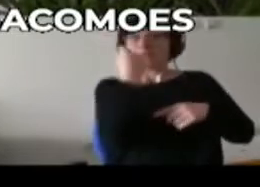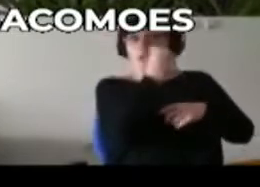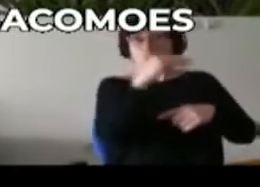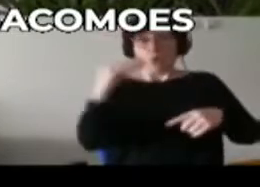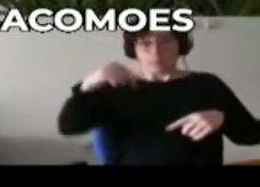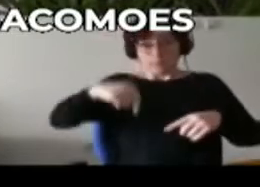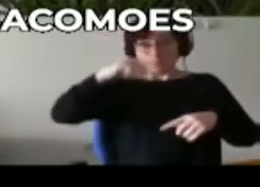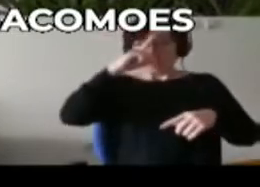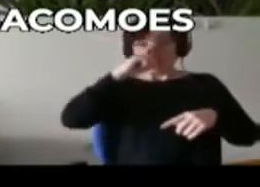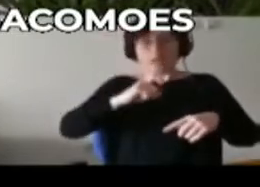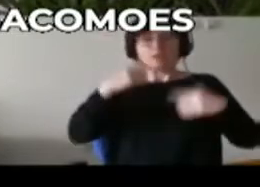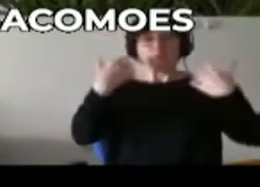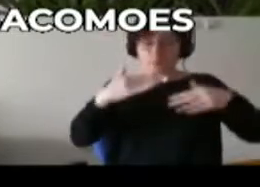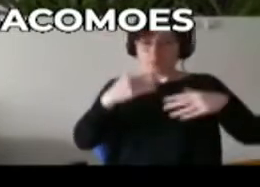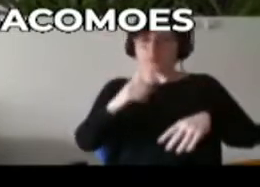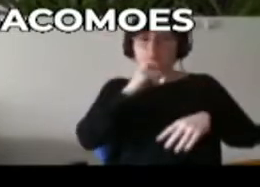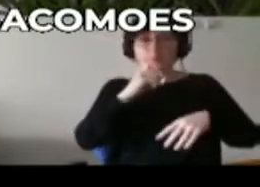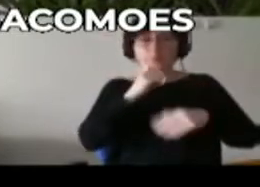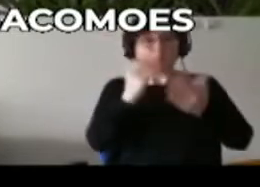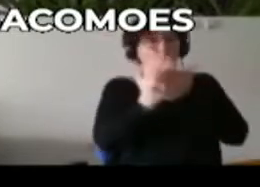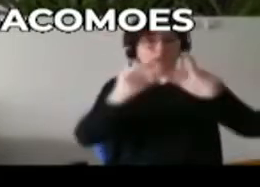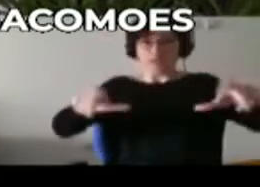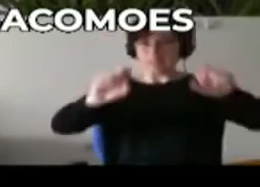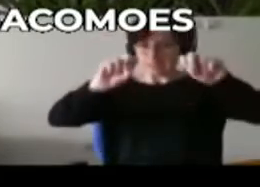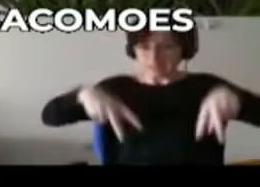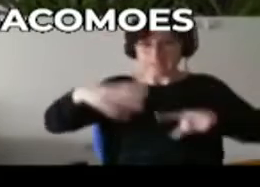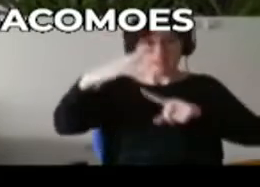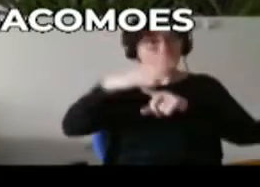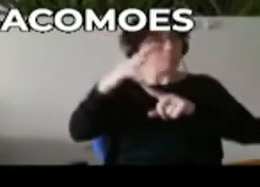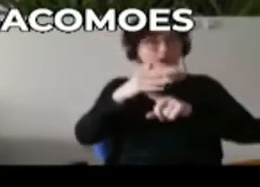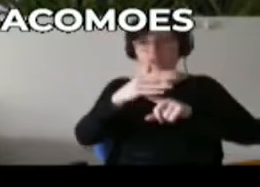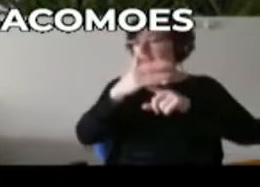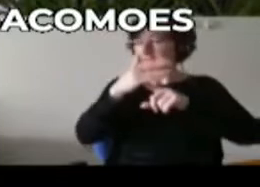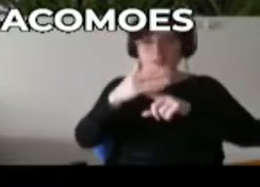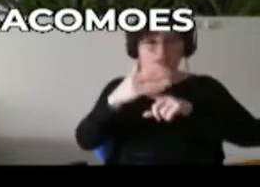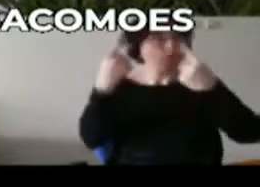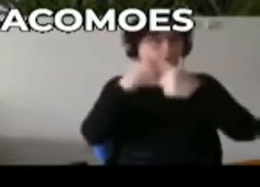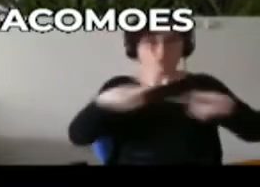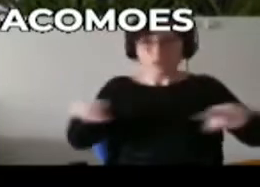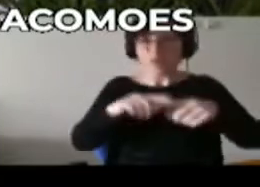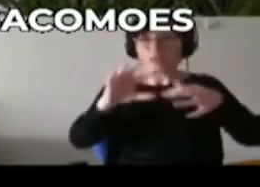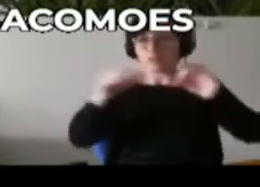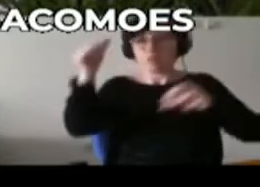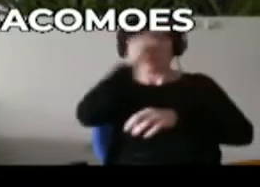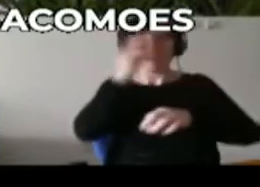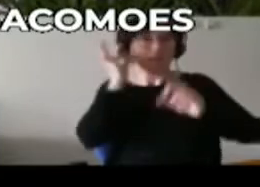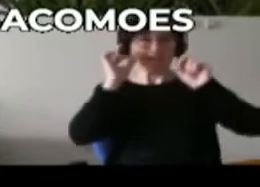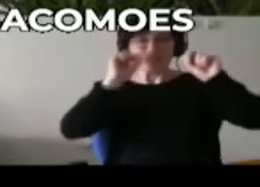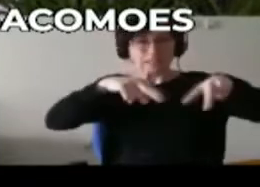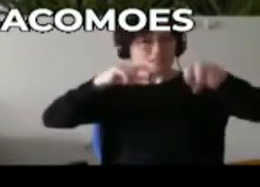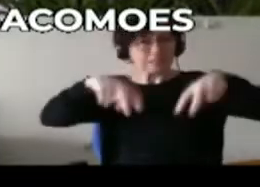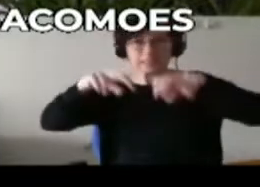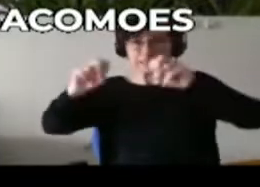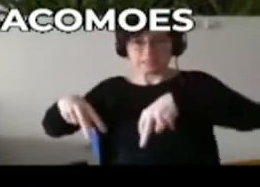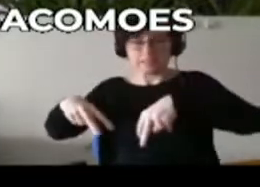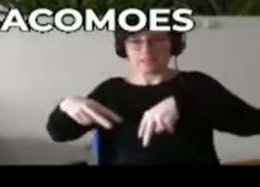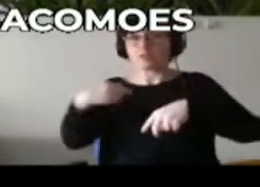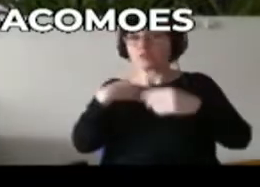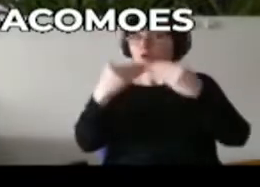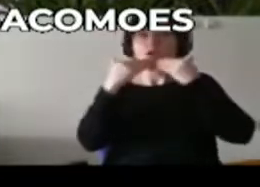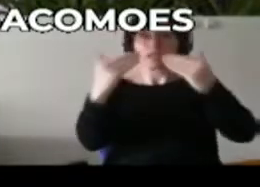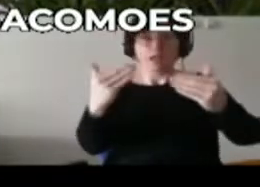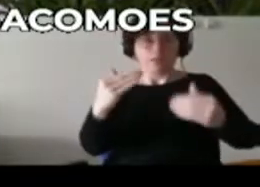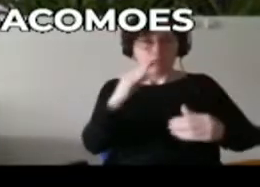ha sido un año difícil, sin aulas, sin parques, sin conciertos, sin amigos y amigas. Quiero daros las gracias por